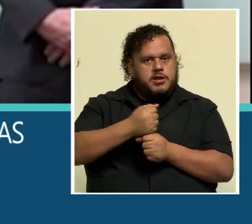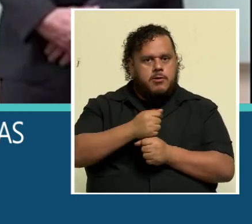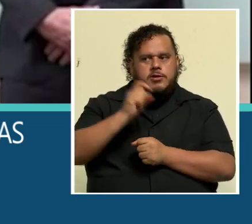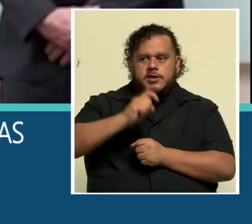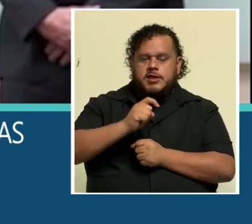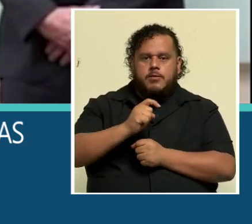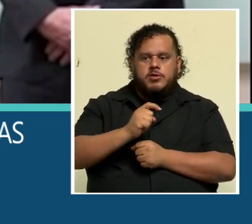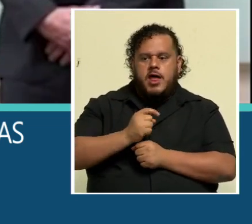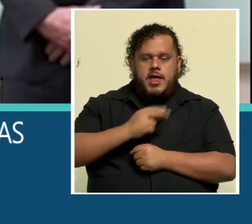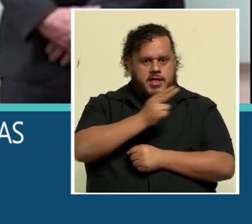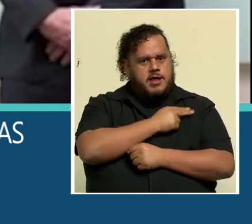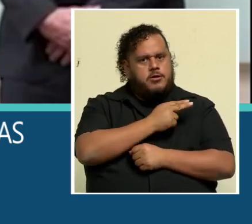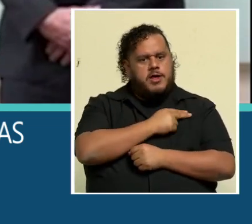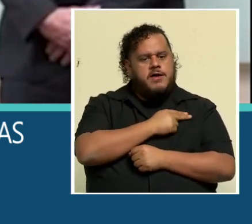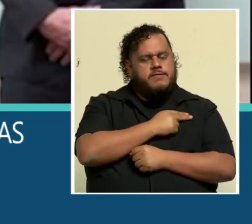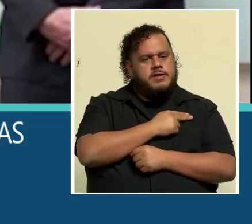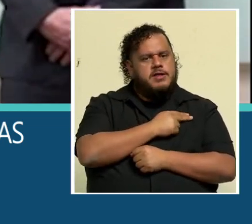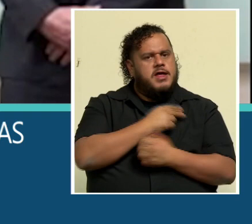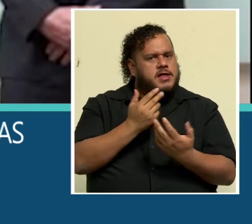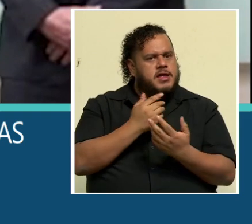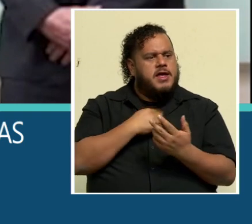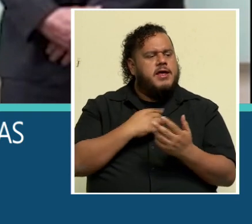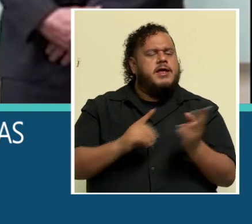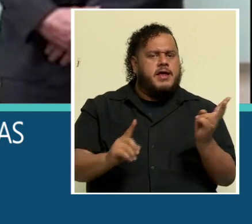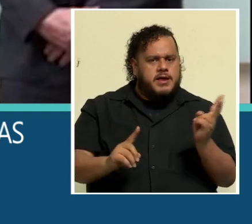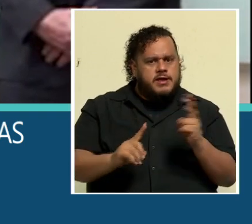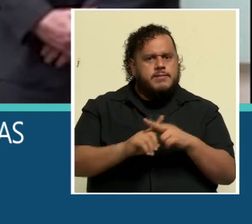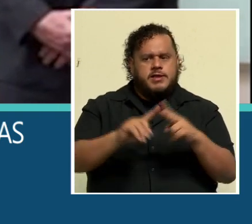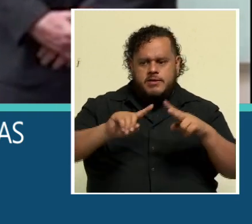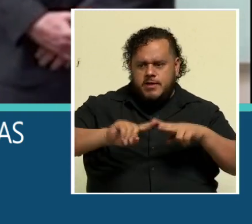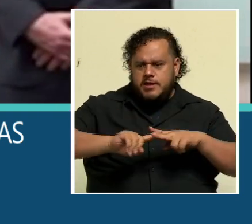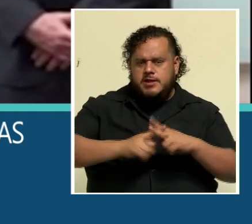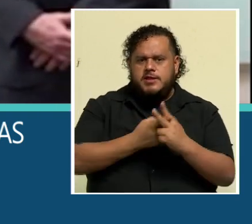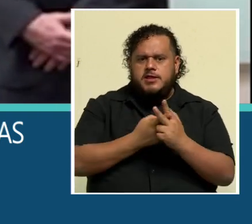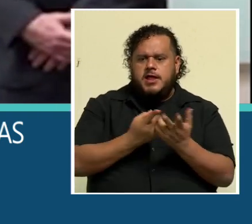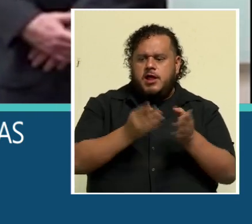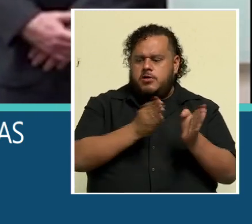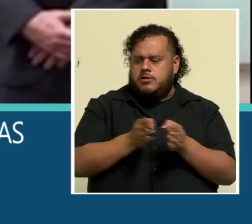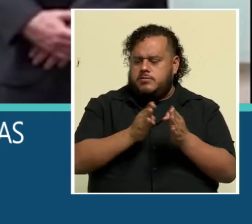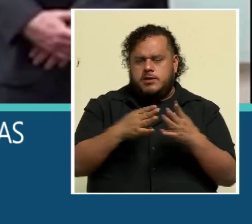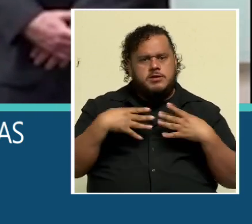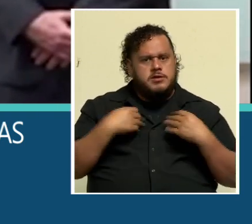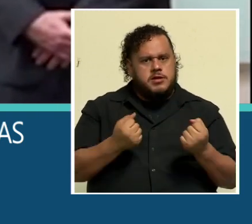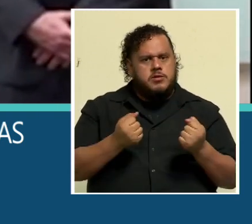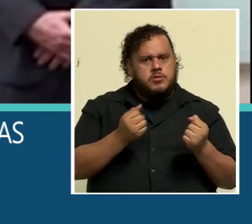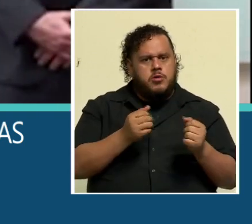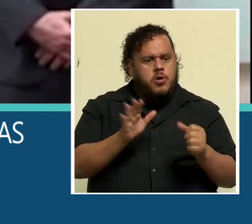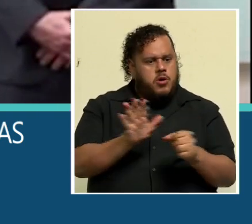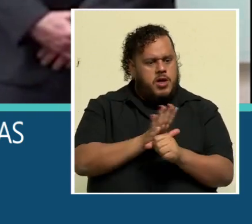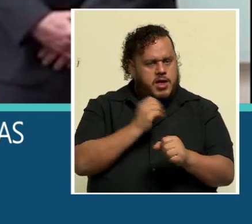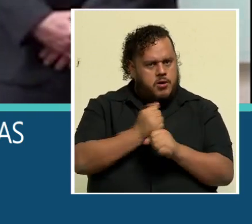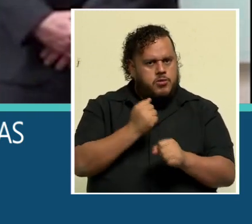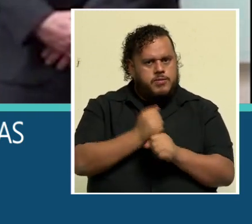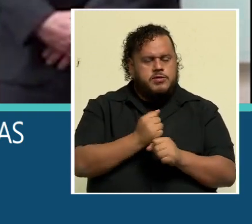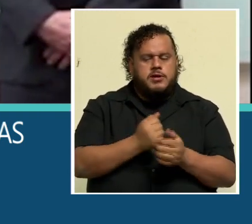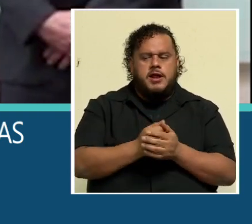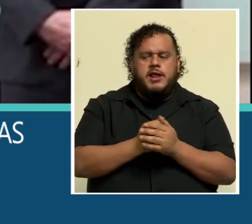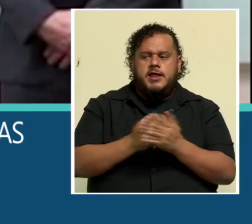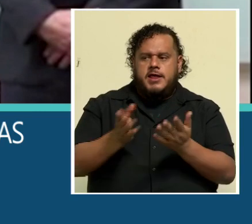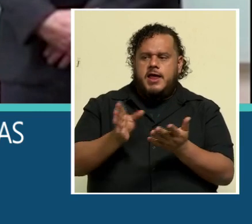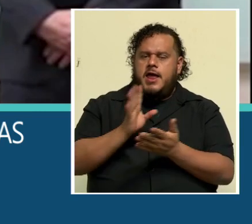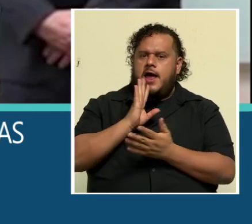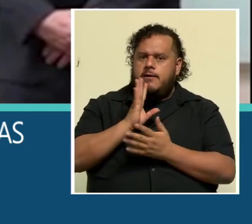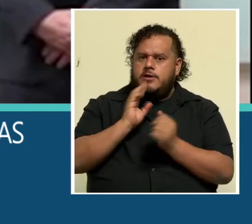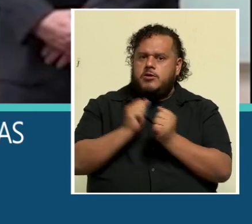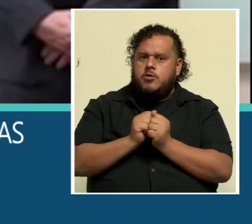los patronos activen sus planes de salud ocupacional, que recurran a los profesionales, al Consejo